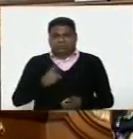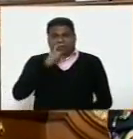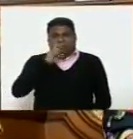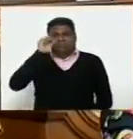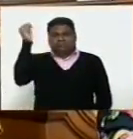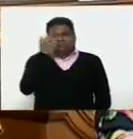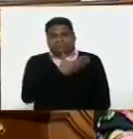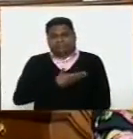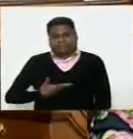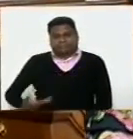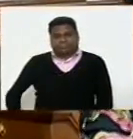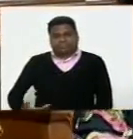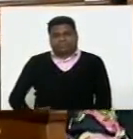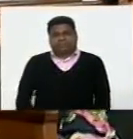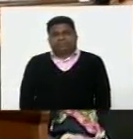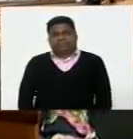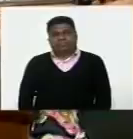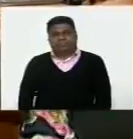Maduro,